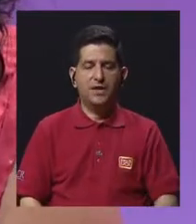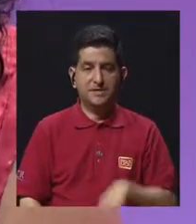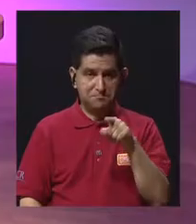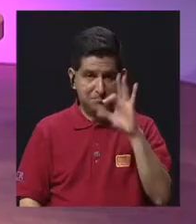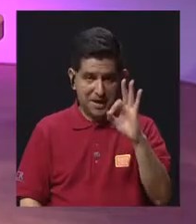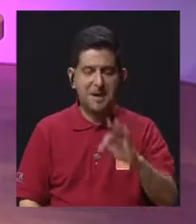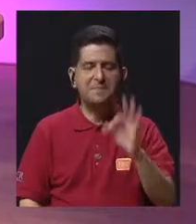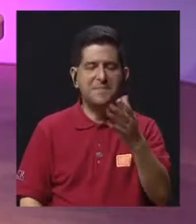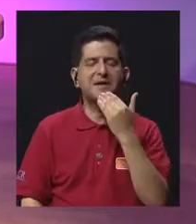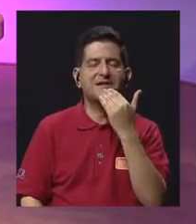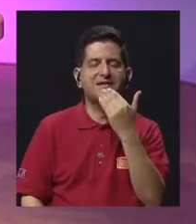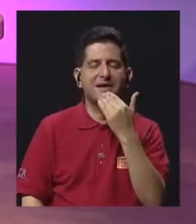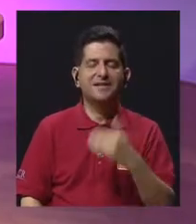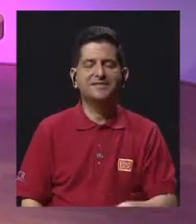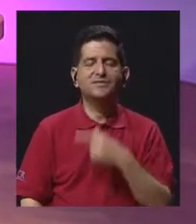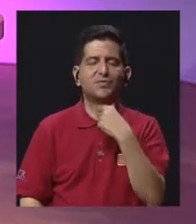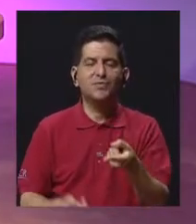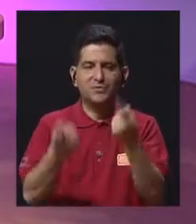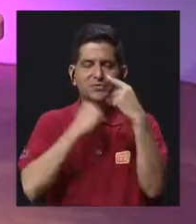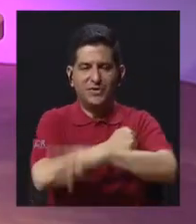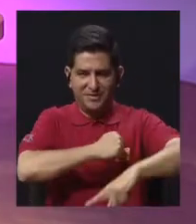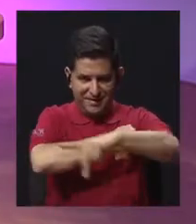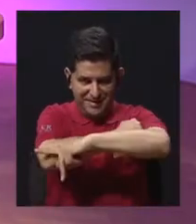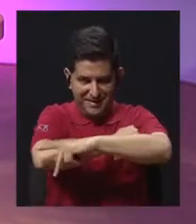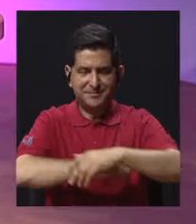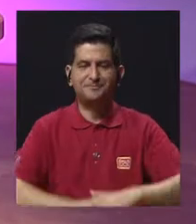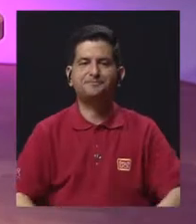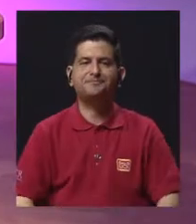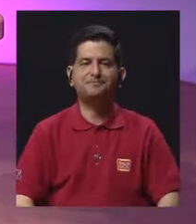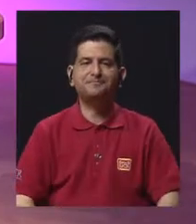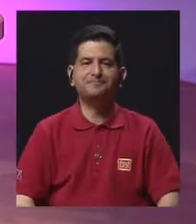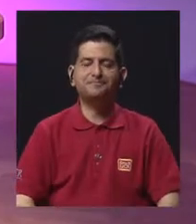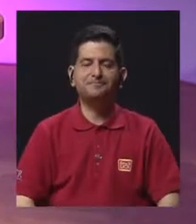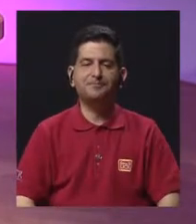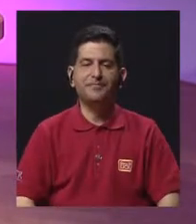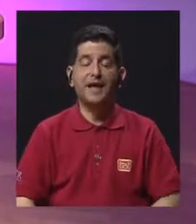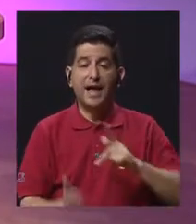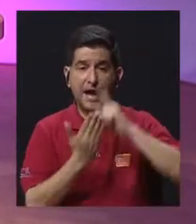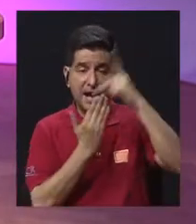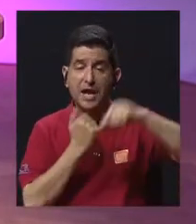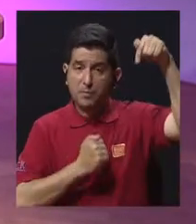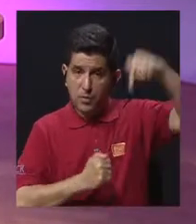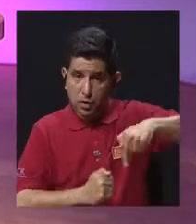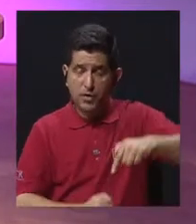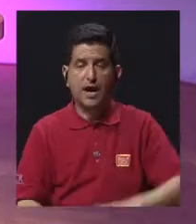Honduras. Bienvenidas, ¿cómo están? Muy bien, gracias. Gracias. Es un placer estar aquí en este país.